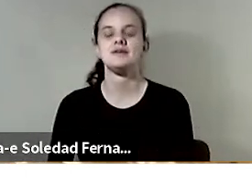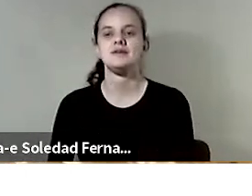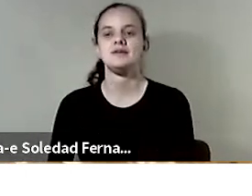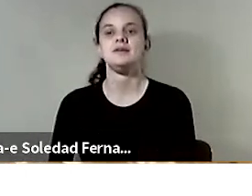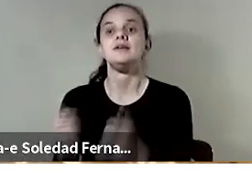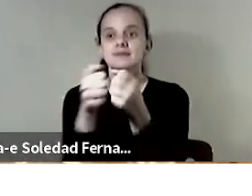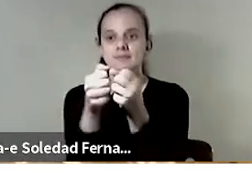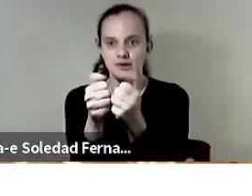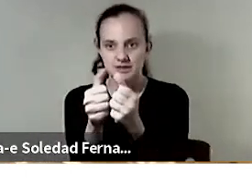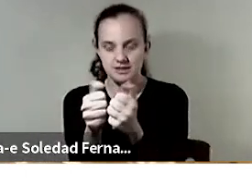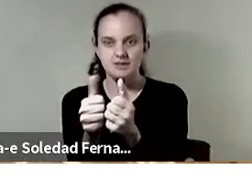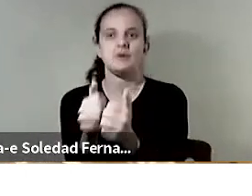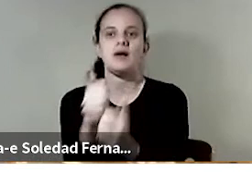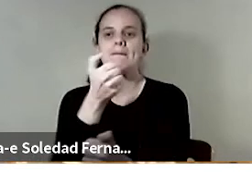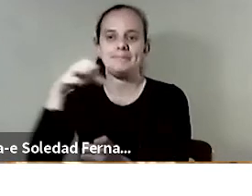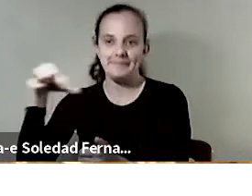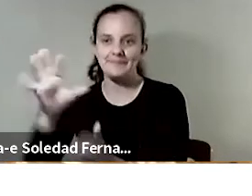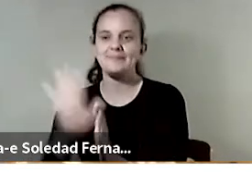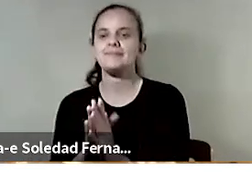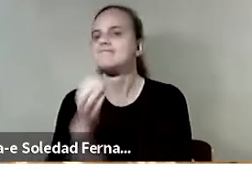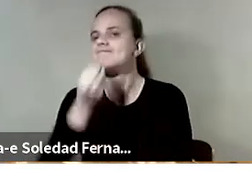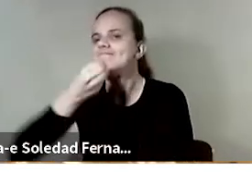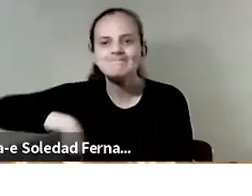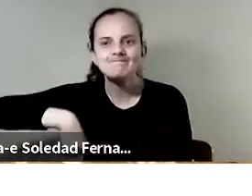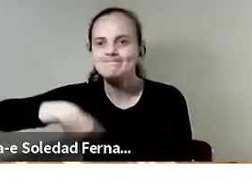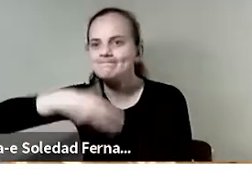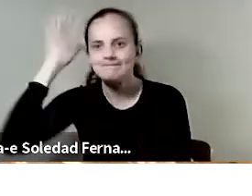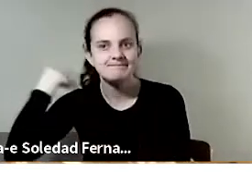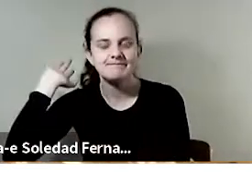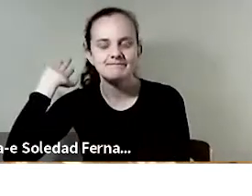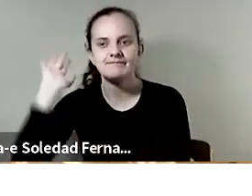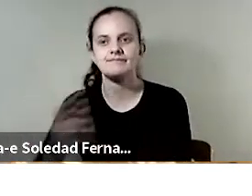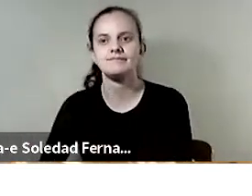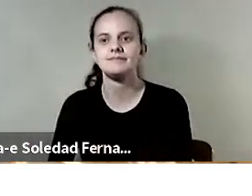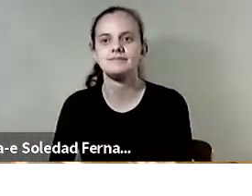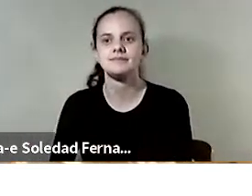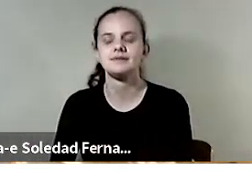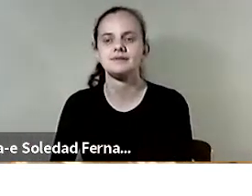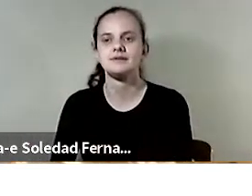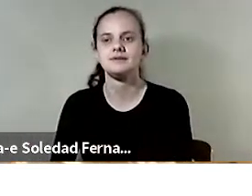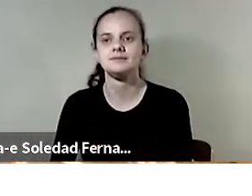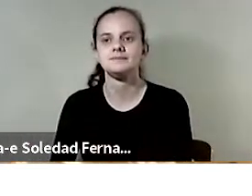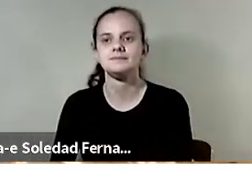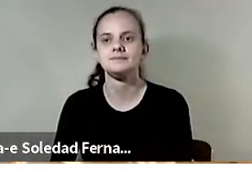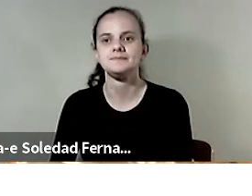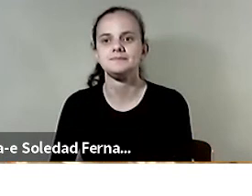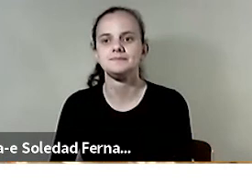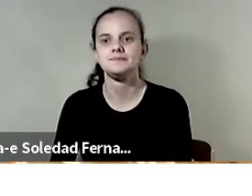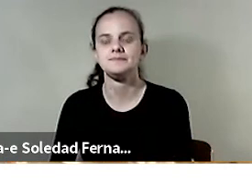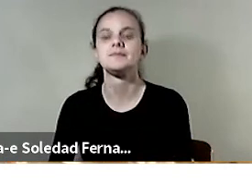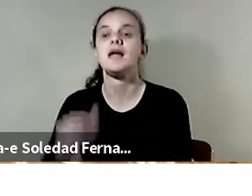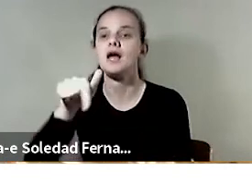automáticos, las maquinitas del casino, que las nombramos recién, los dispositivos móviles que tienen aplicaciones, cualquier tipo